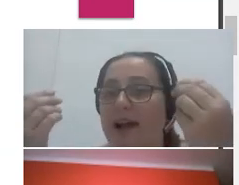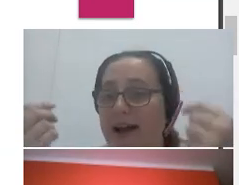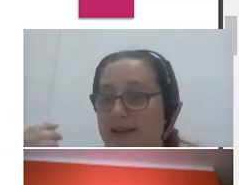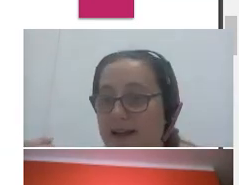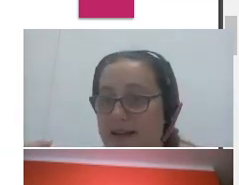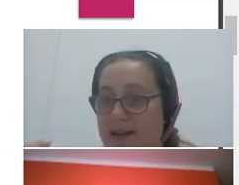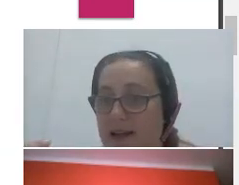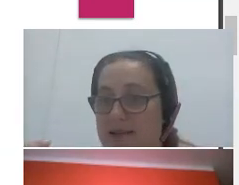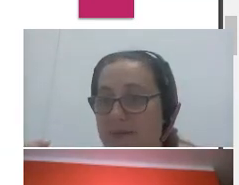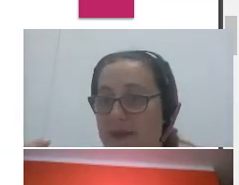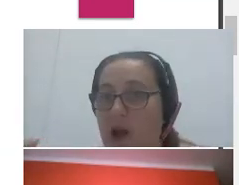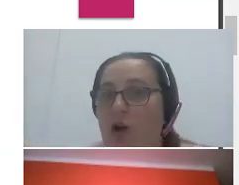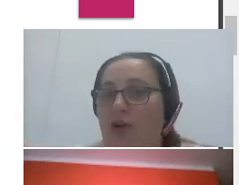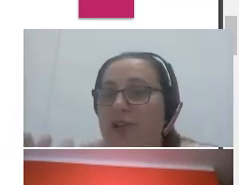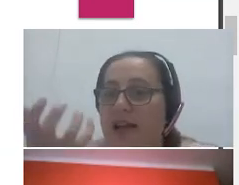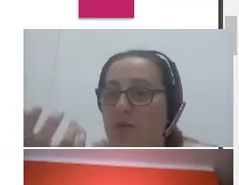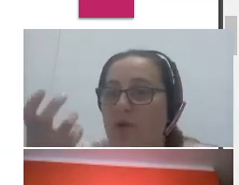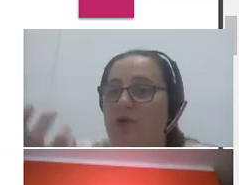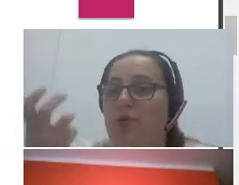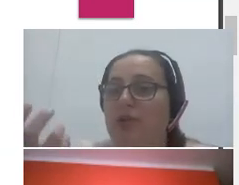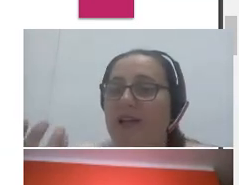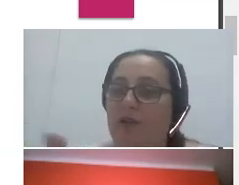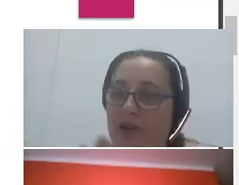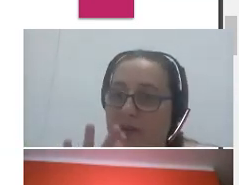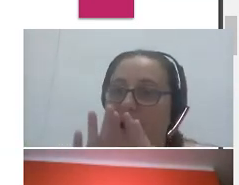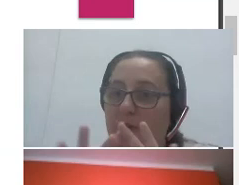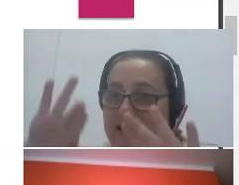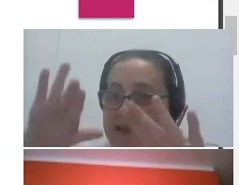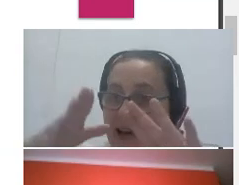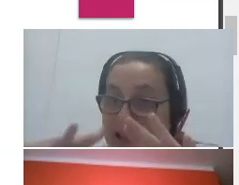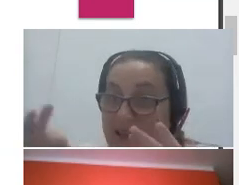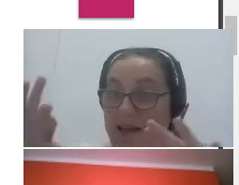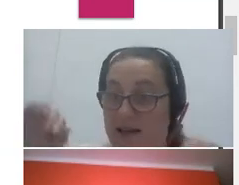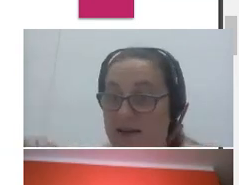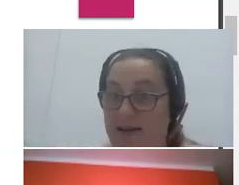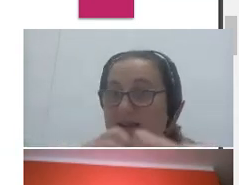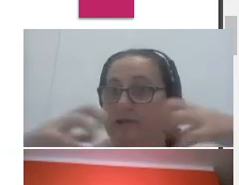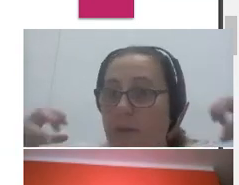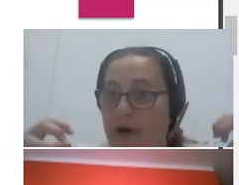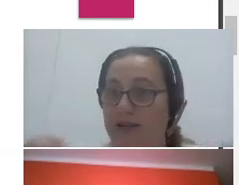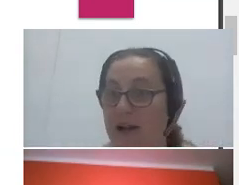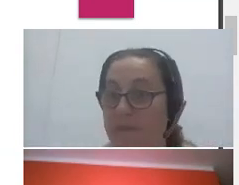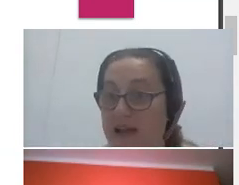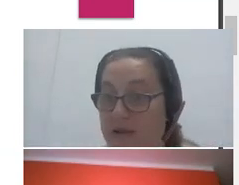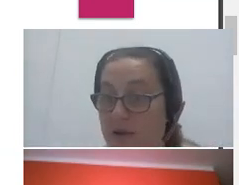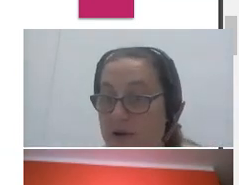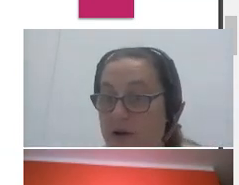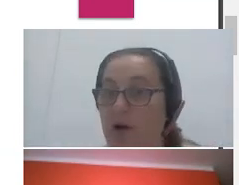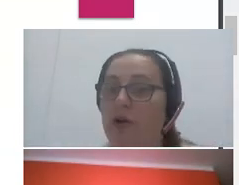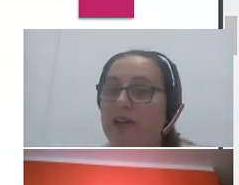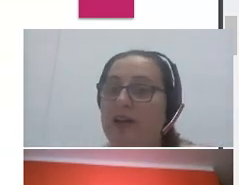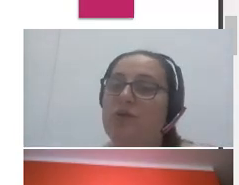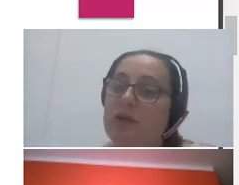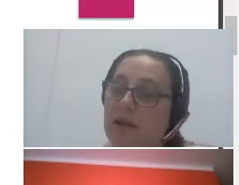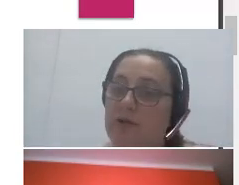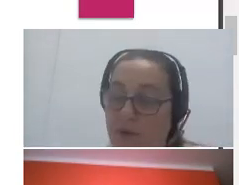no las características. No tiene un sustento debajo de esa herida que se hizo por estiramiento,